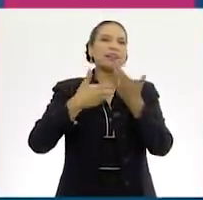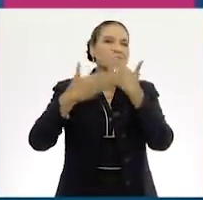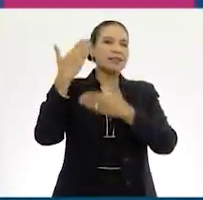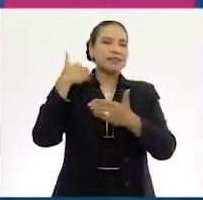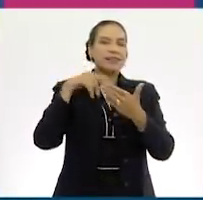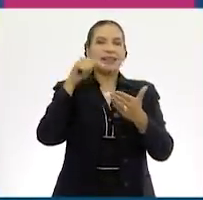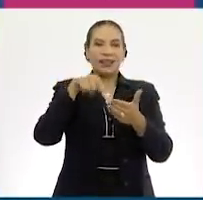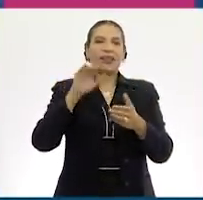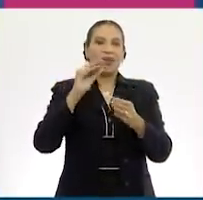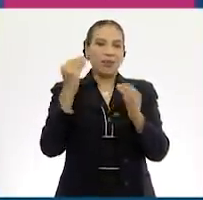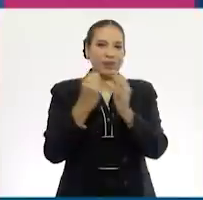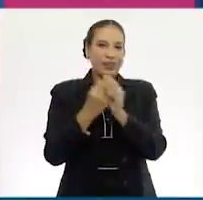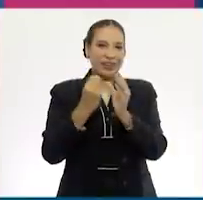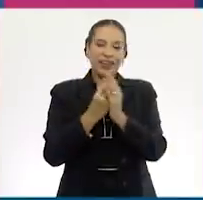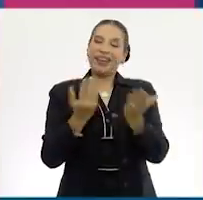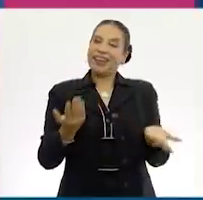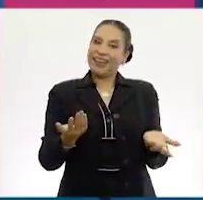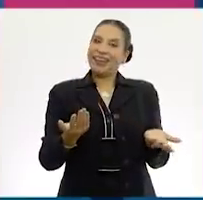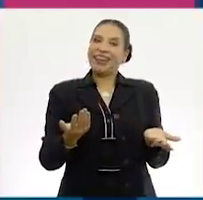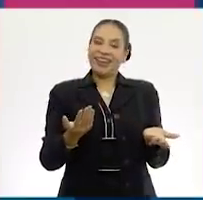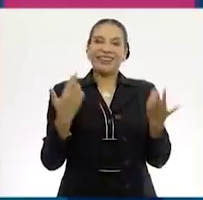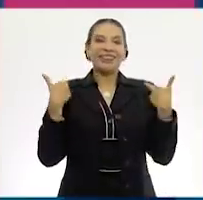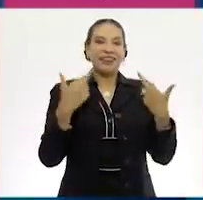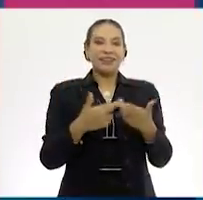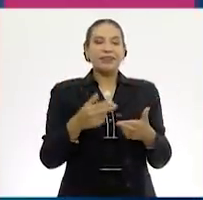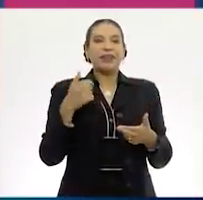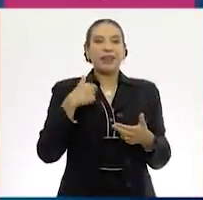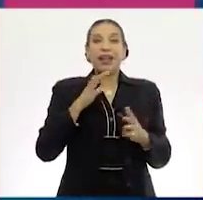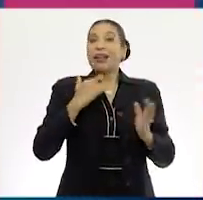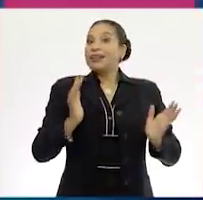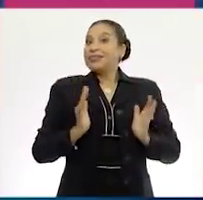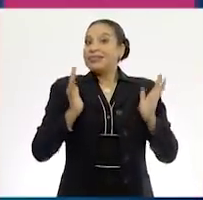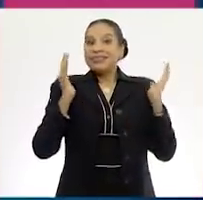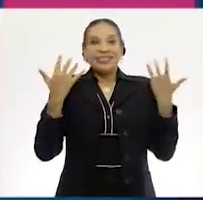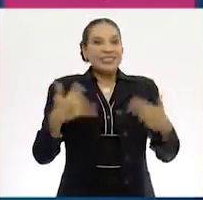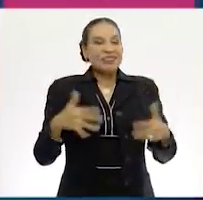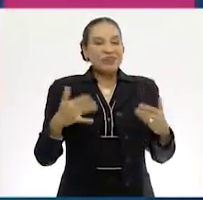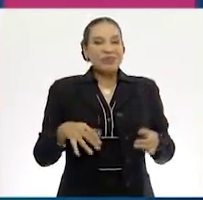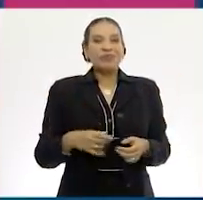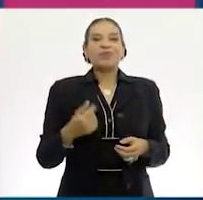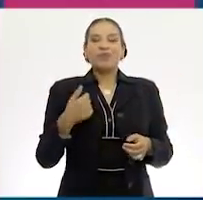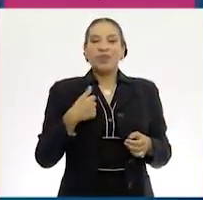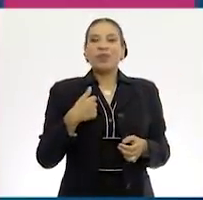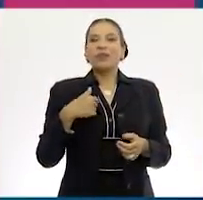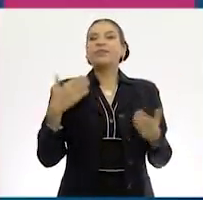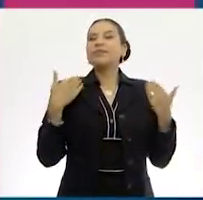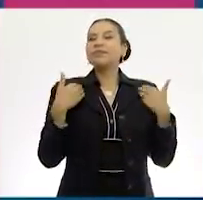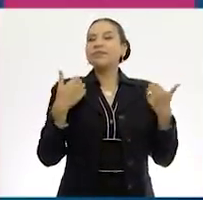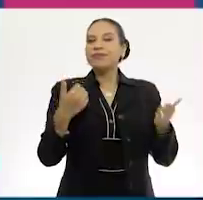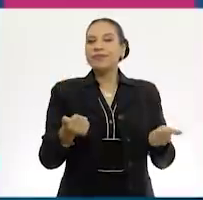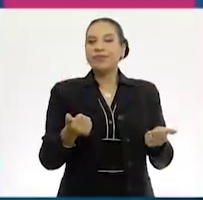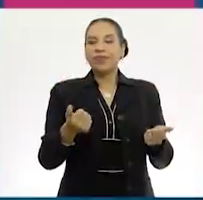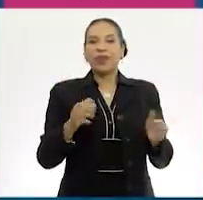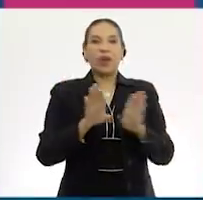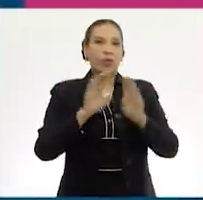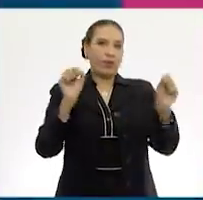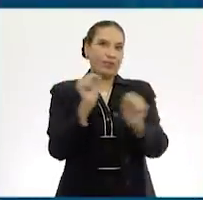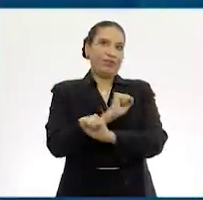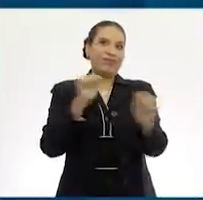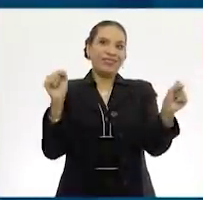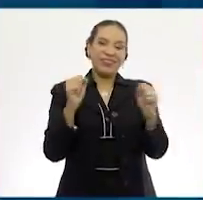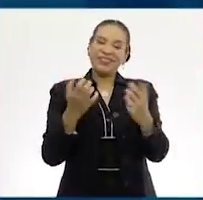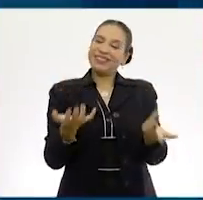para nuestra clase. ¡Ay, profe! Yo ya me había espantado. Le entendí